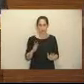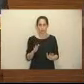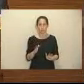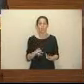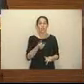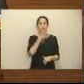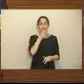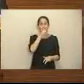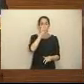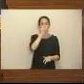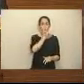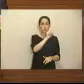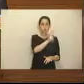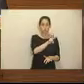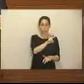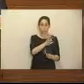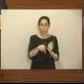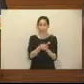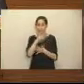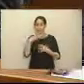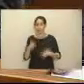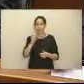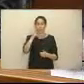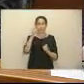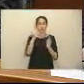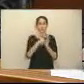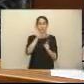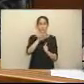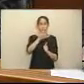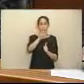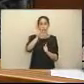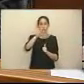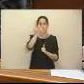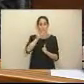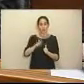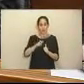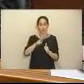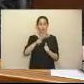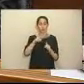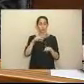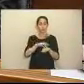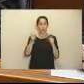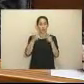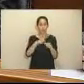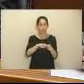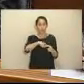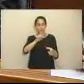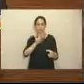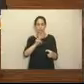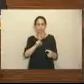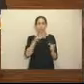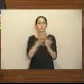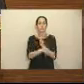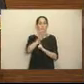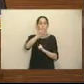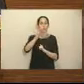desde septiembre del 2012 contamos con 13.351 afiliados menos a la Seguridad Social. Eso supone una reducción del